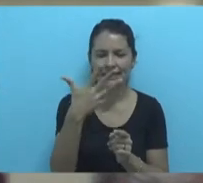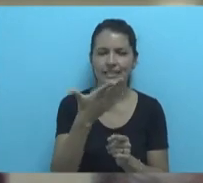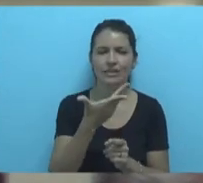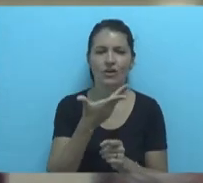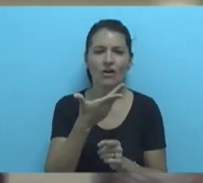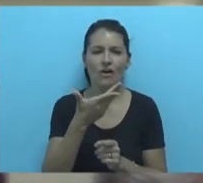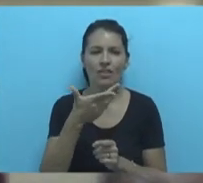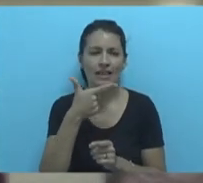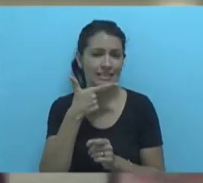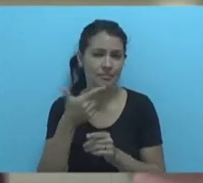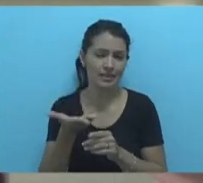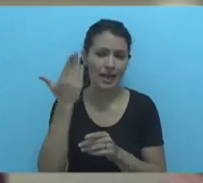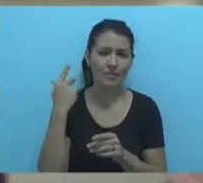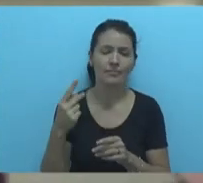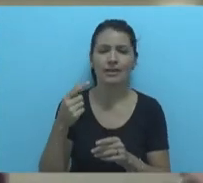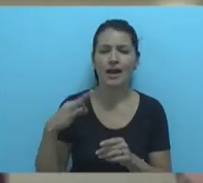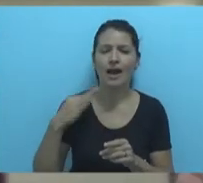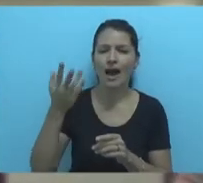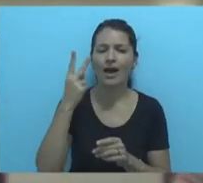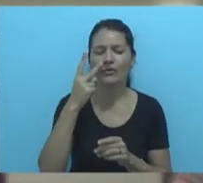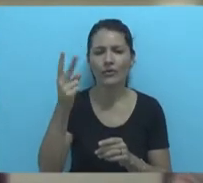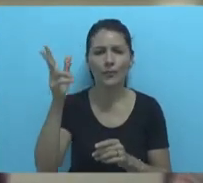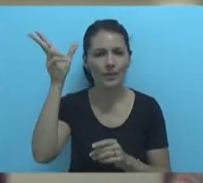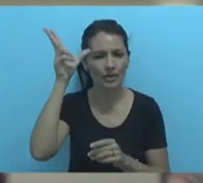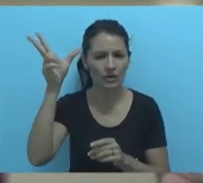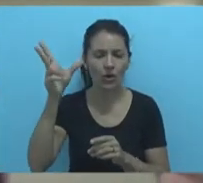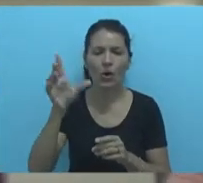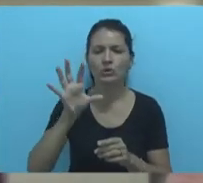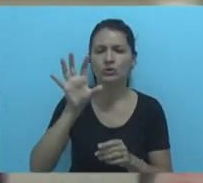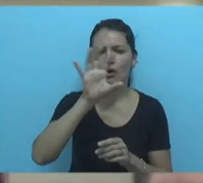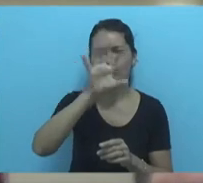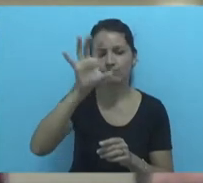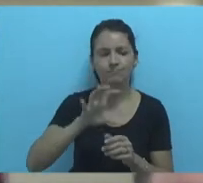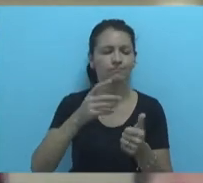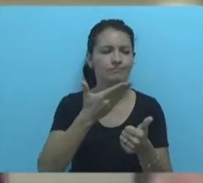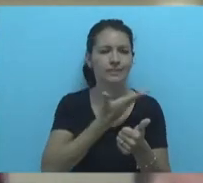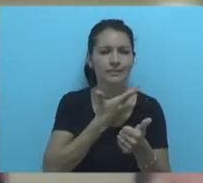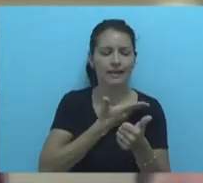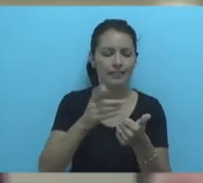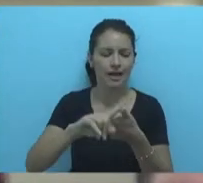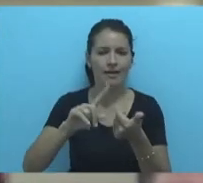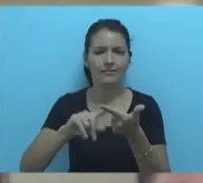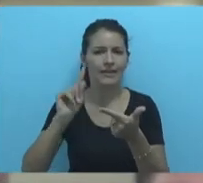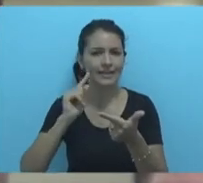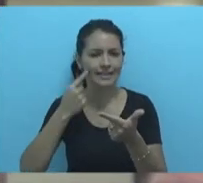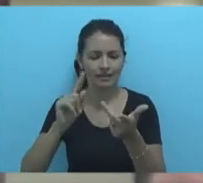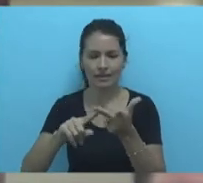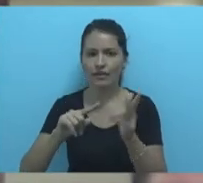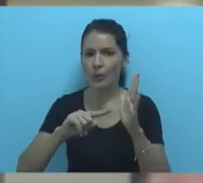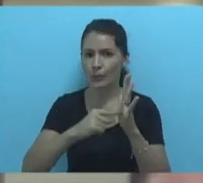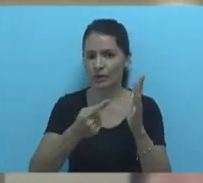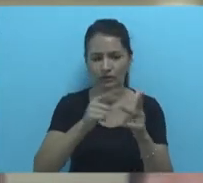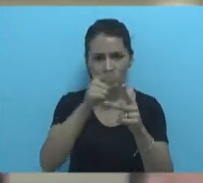2008, la provincia de Santa Fe, la provincia de Entre Ríos y Buenos Aires celebran el acuerdo